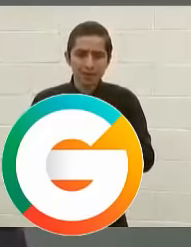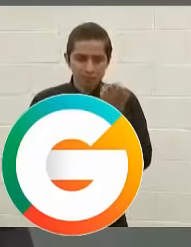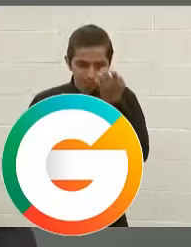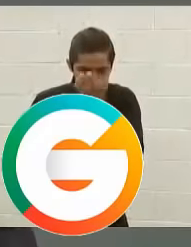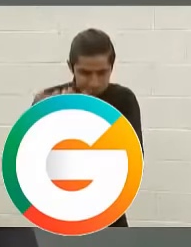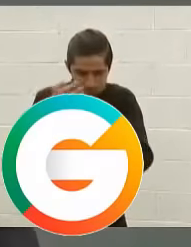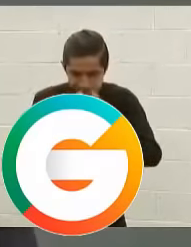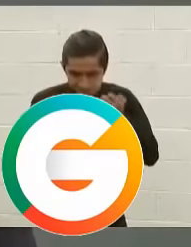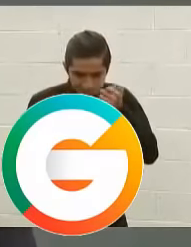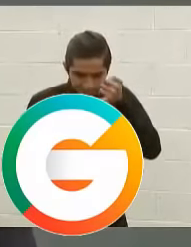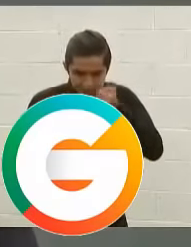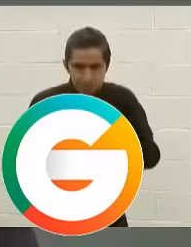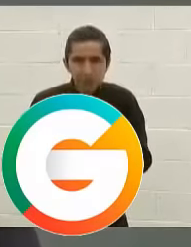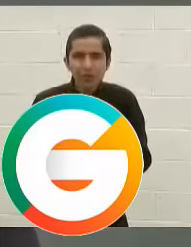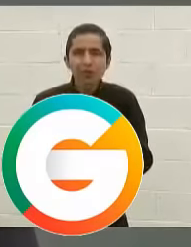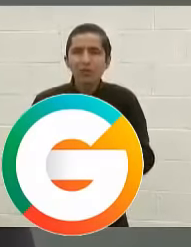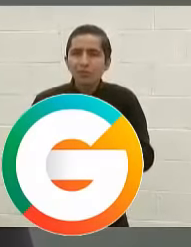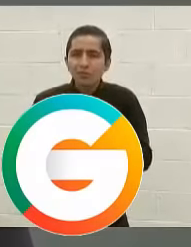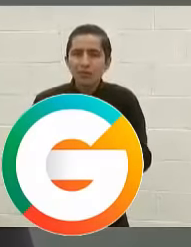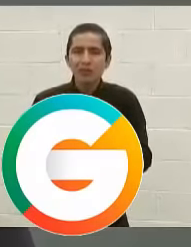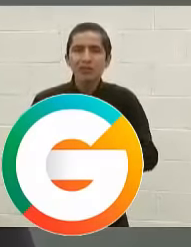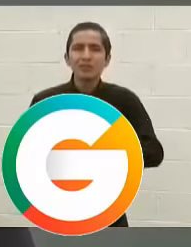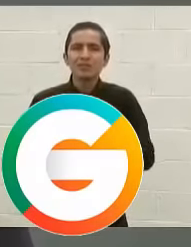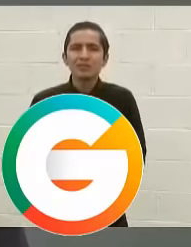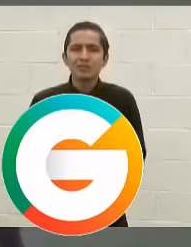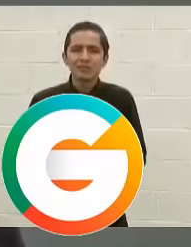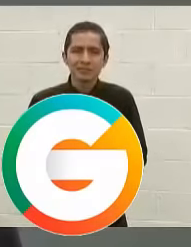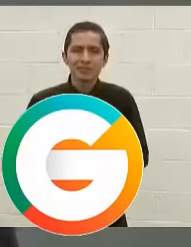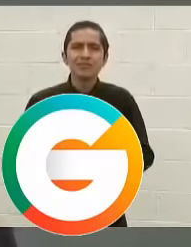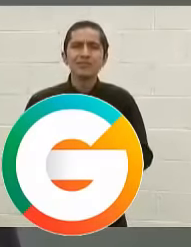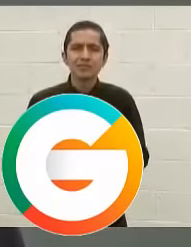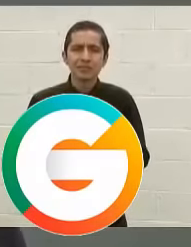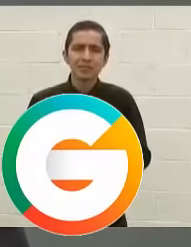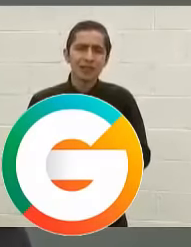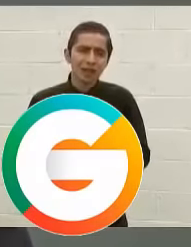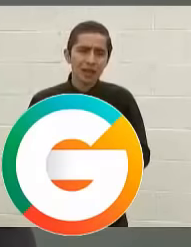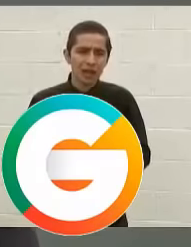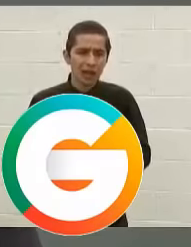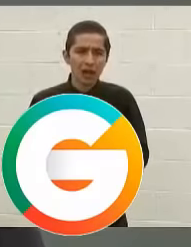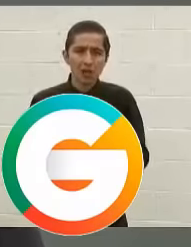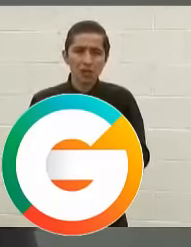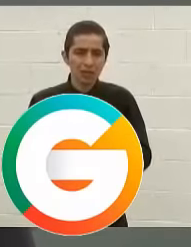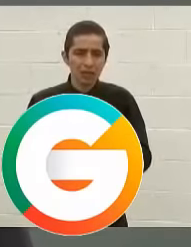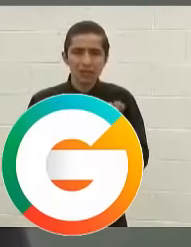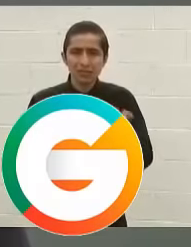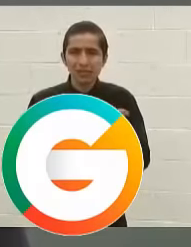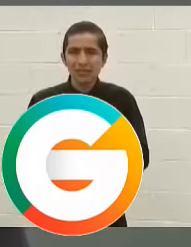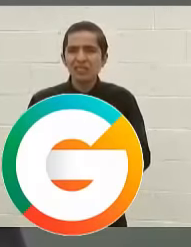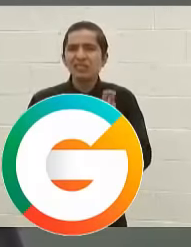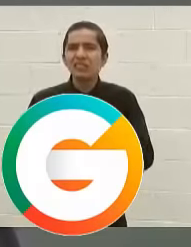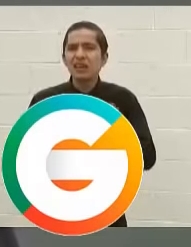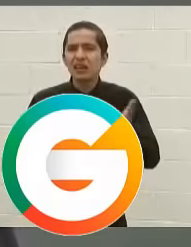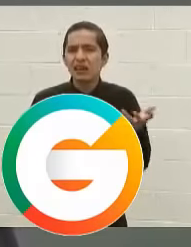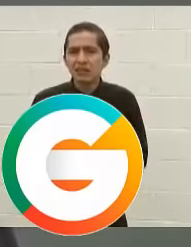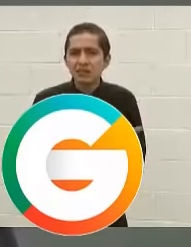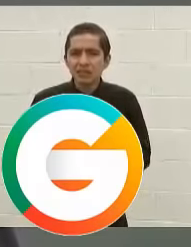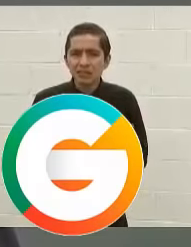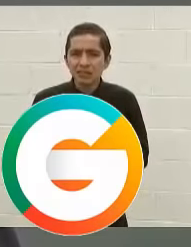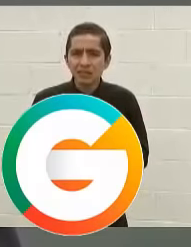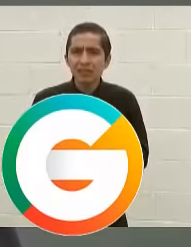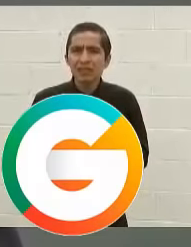de riesgo. Invariablemente, en ese caso, se hizo